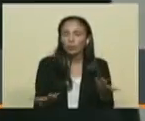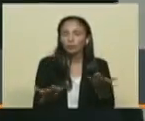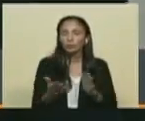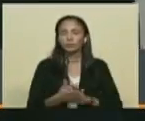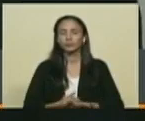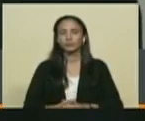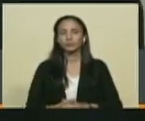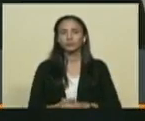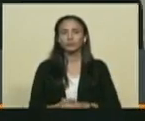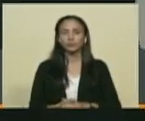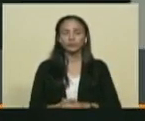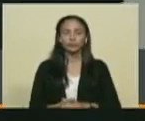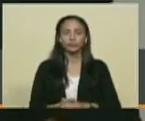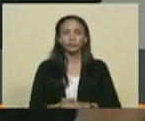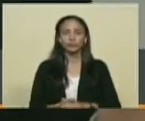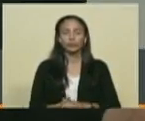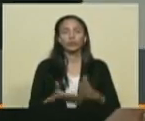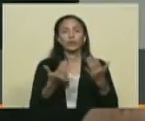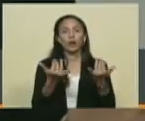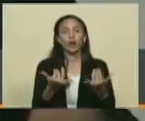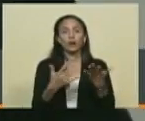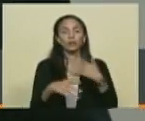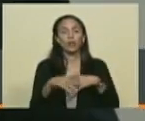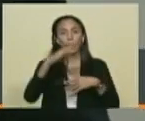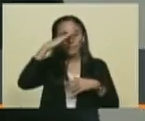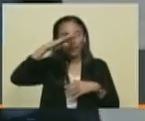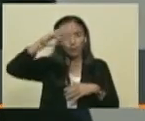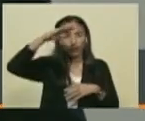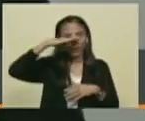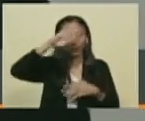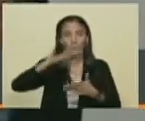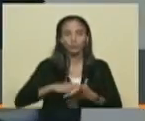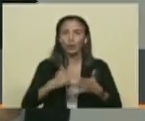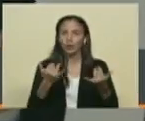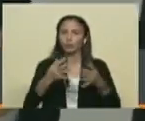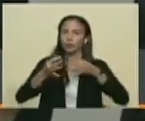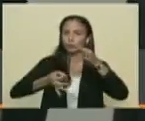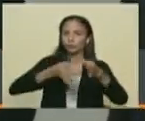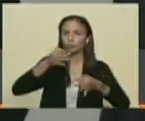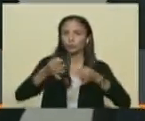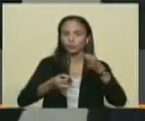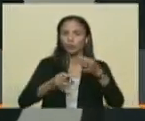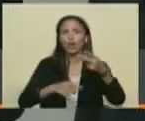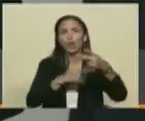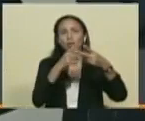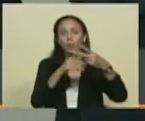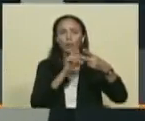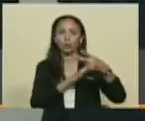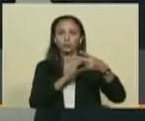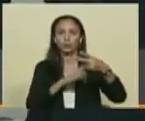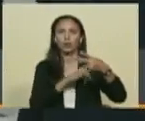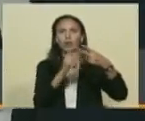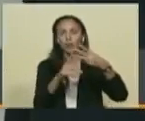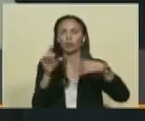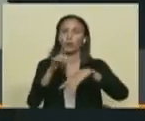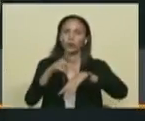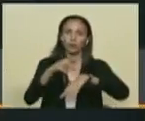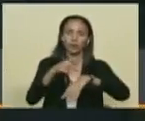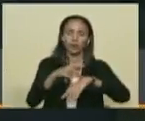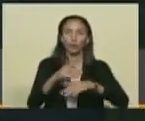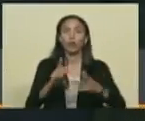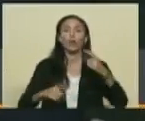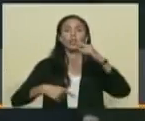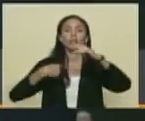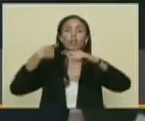canciller Abidegaray de México, que dará algunas palabras, luego el canciller de Chile y finalmente el de Nicaragua. Y entonces